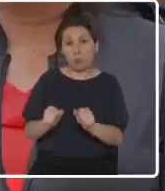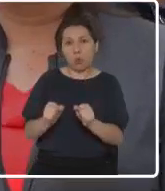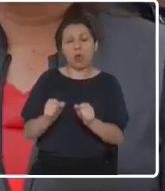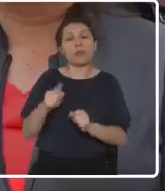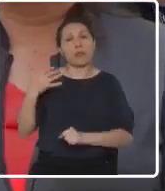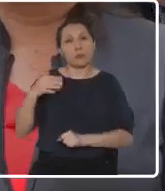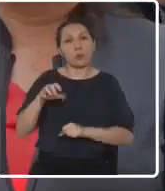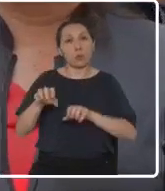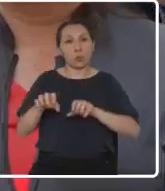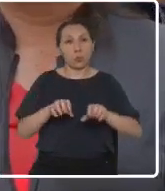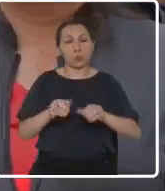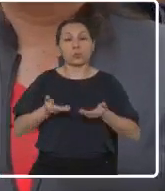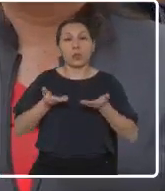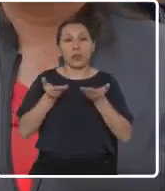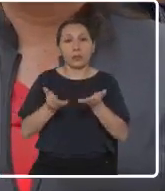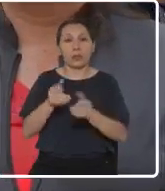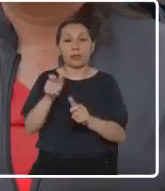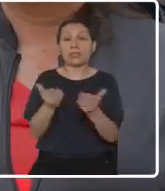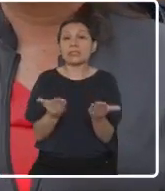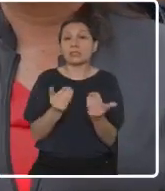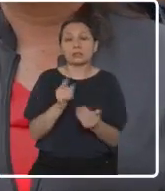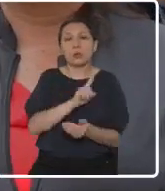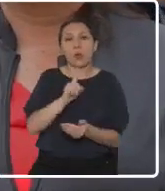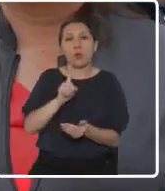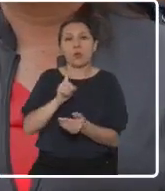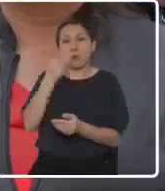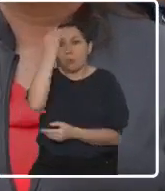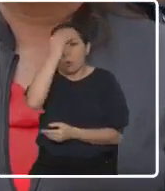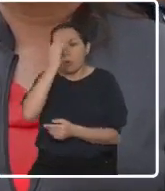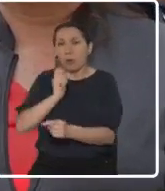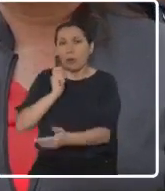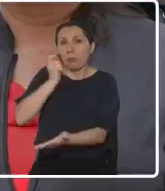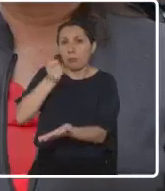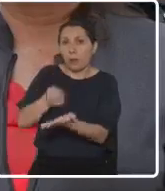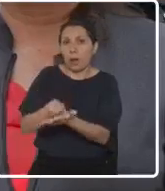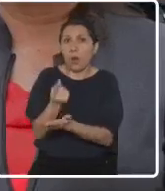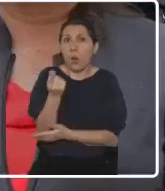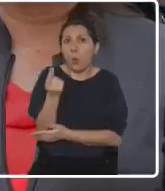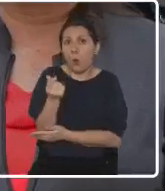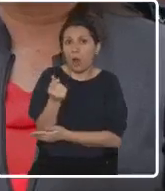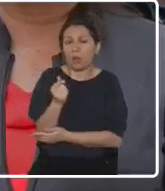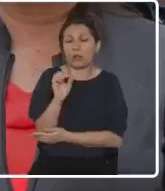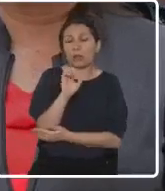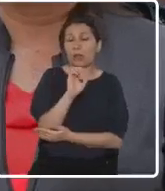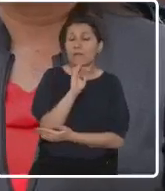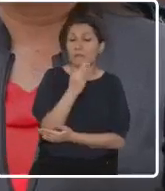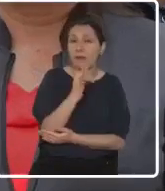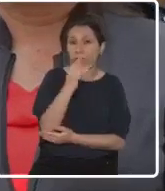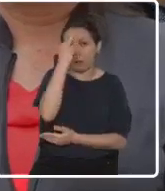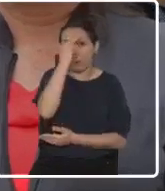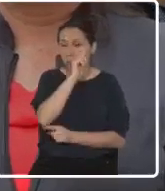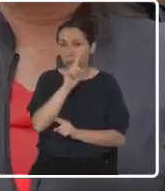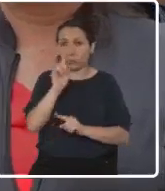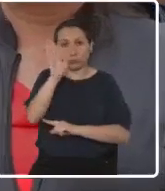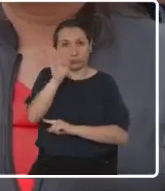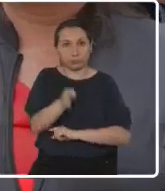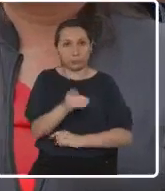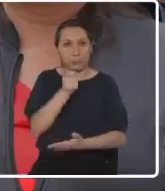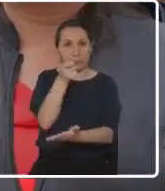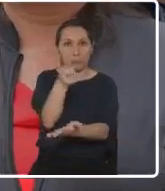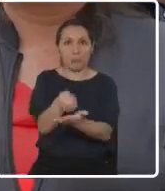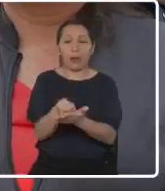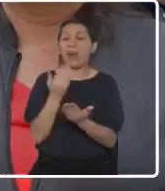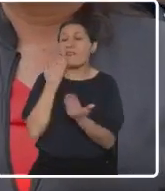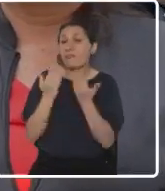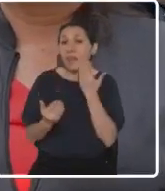tan importante y entregarlo a quienes lo necesiten sin tener que preocuparse del monto de la cuenta. Esta suspensión del cobro va a